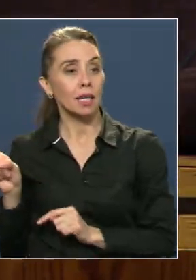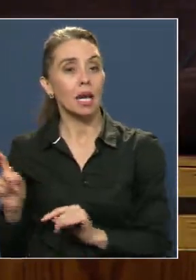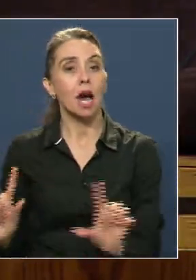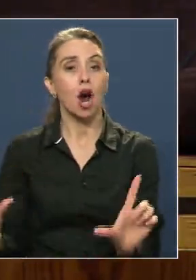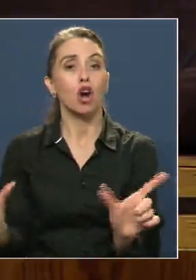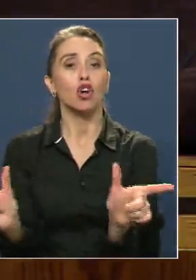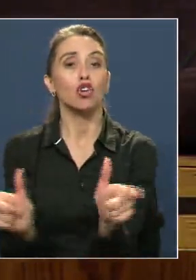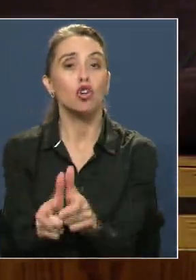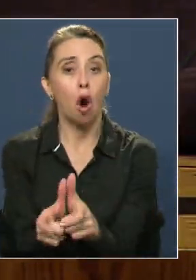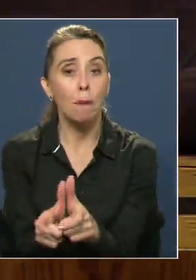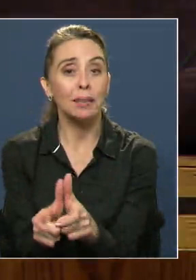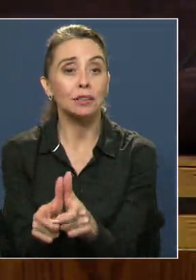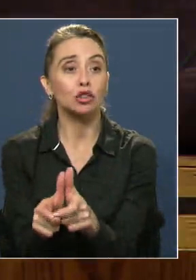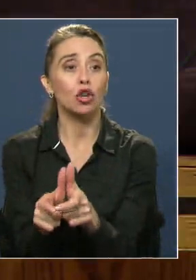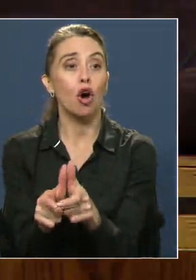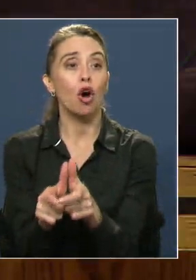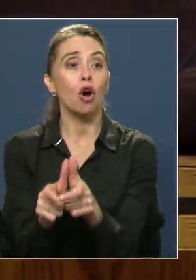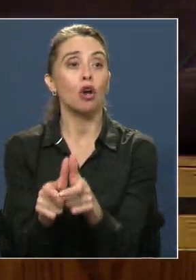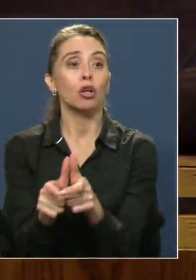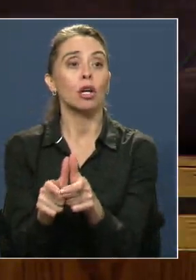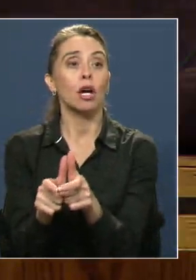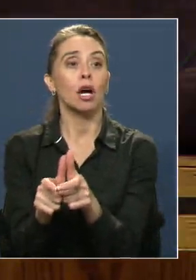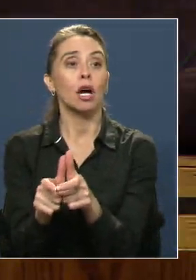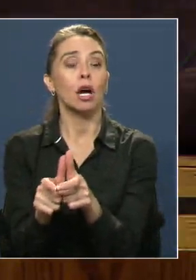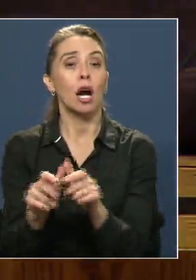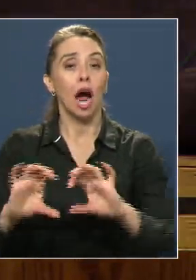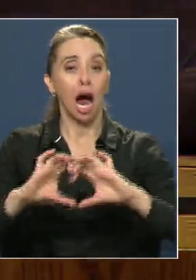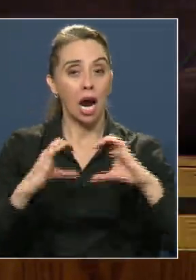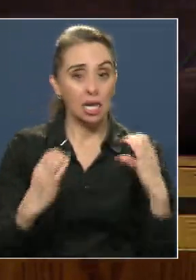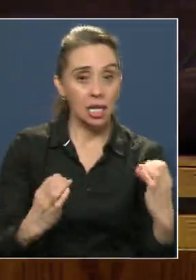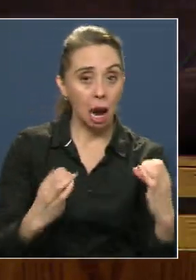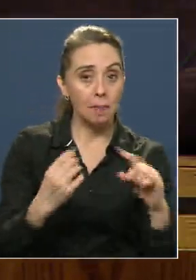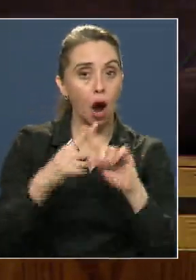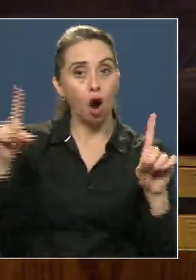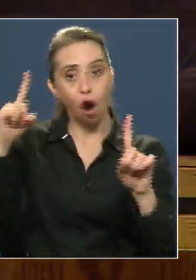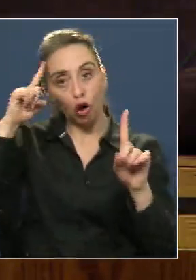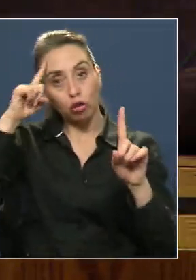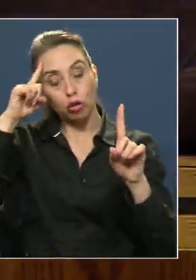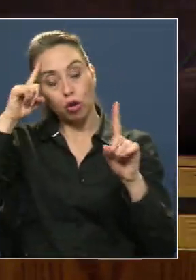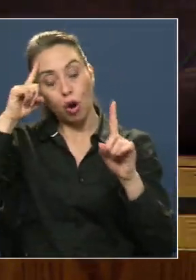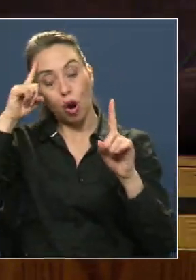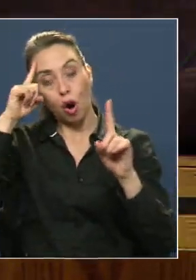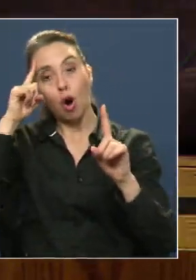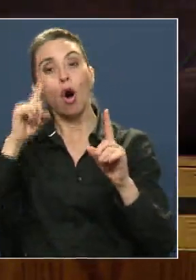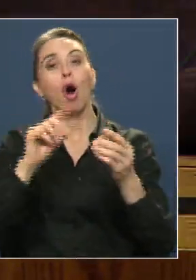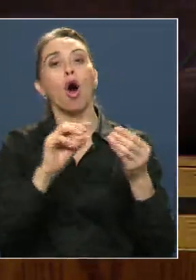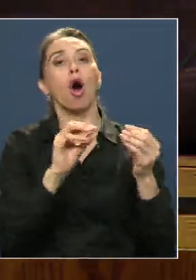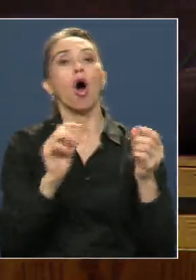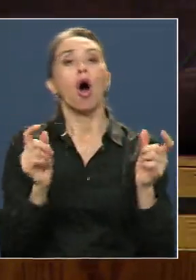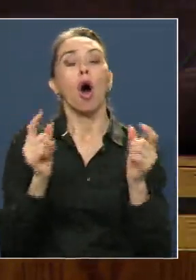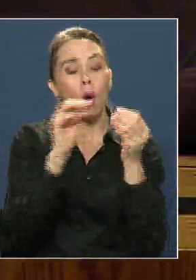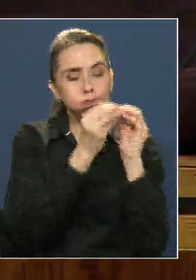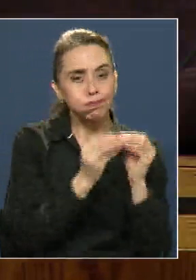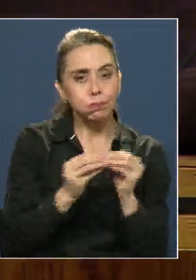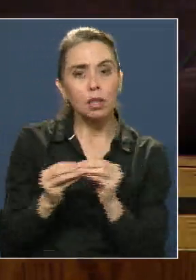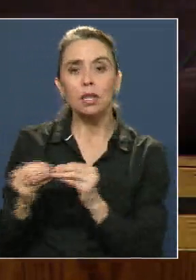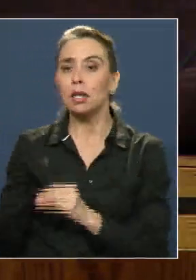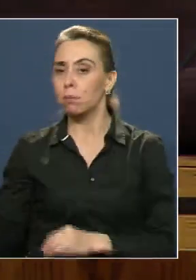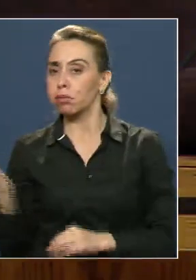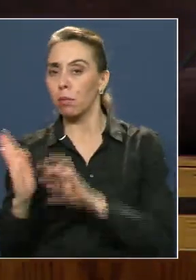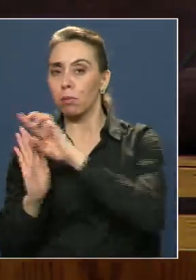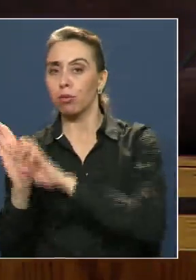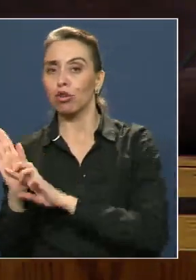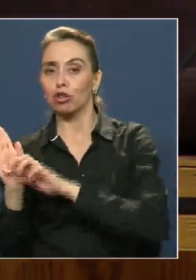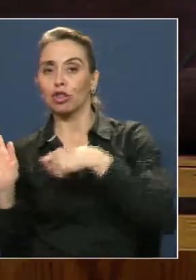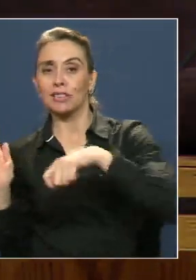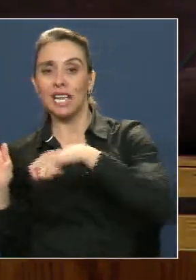comisión de la Cámara se llegó a una conclusión distinta del proyecto que venía del Senado, que fue aprobado